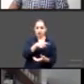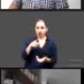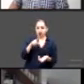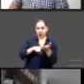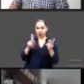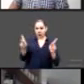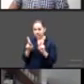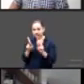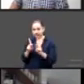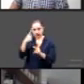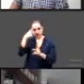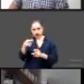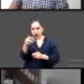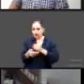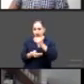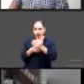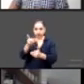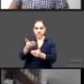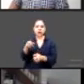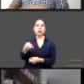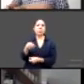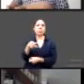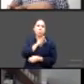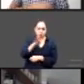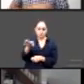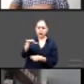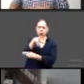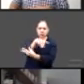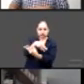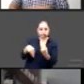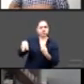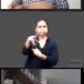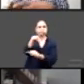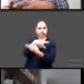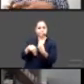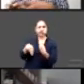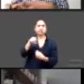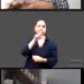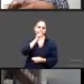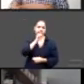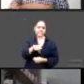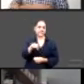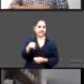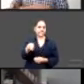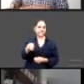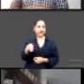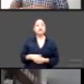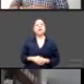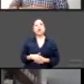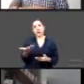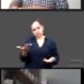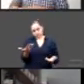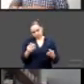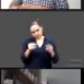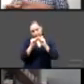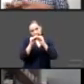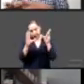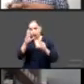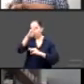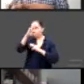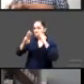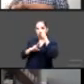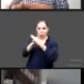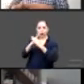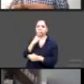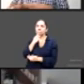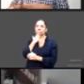pero como un proyecto productivo. Pero también centrándonos en esta parte del medio ambiente, del cuidado, de que las